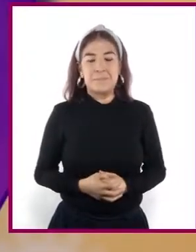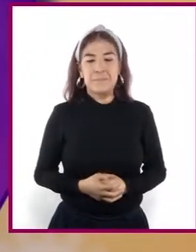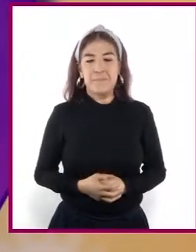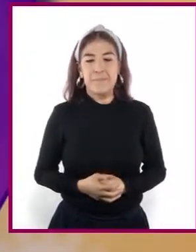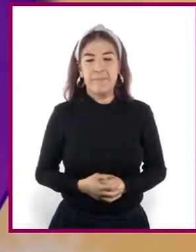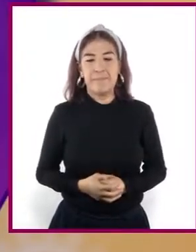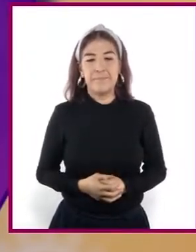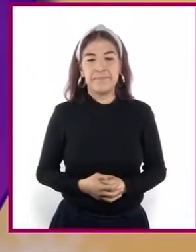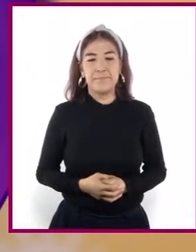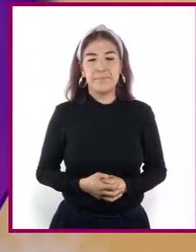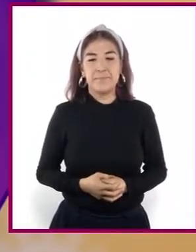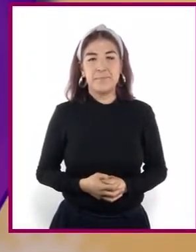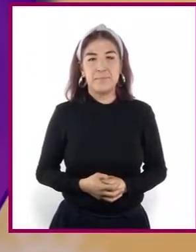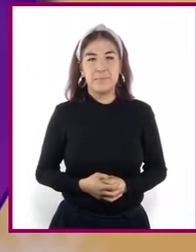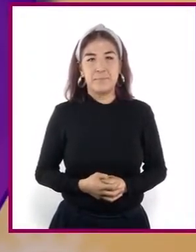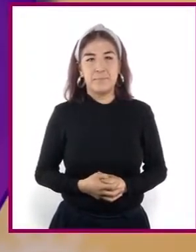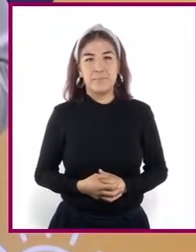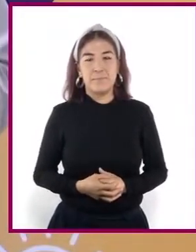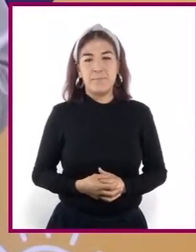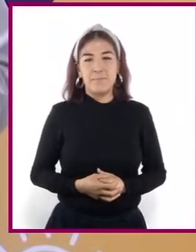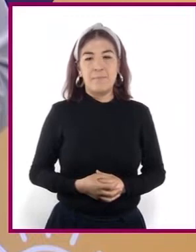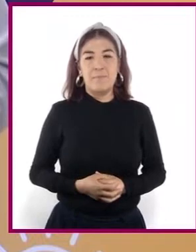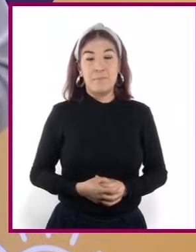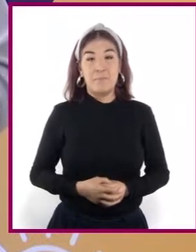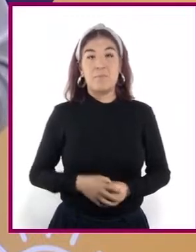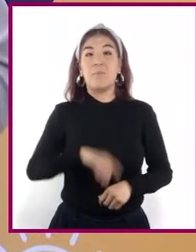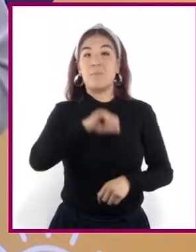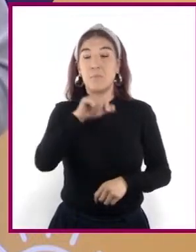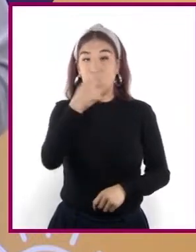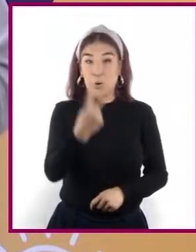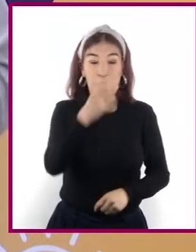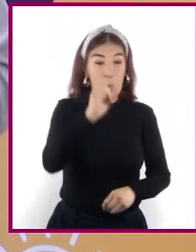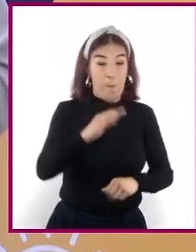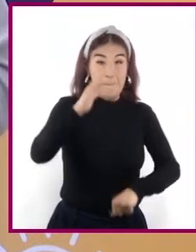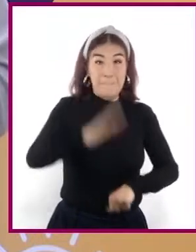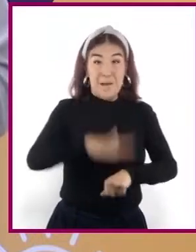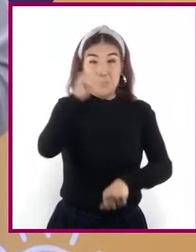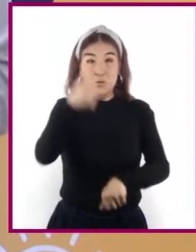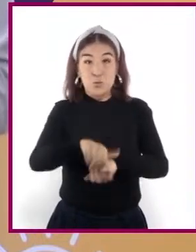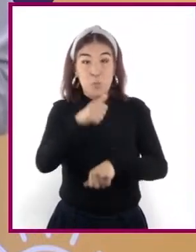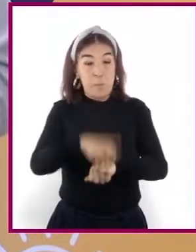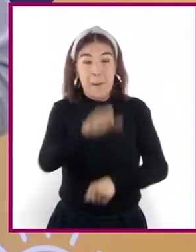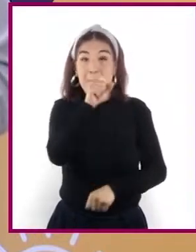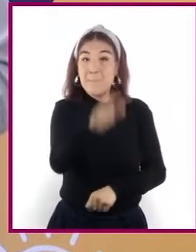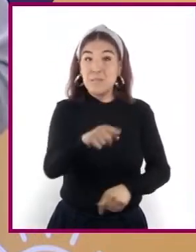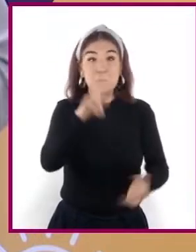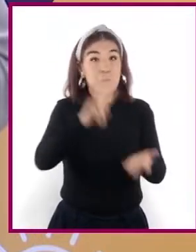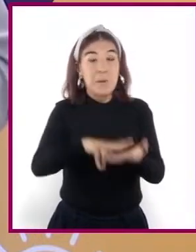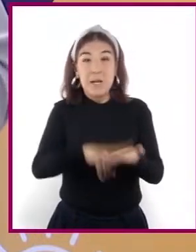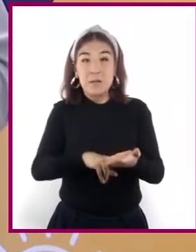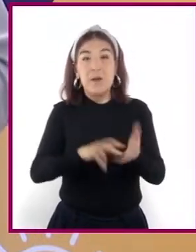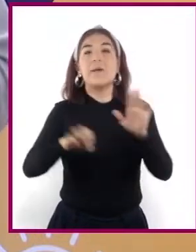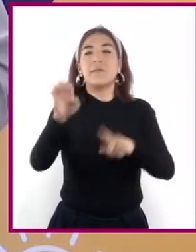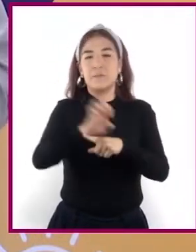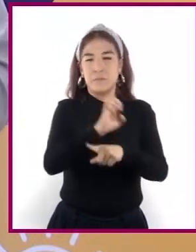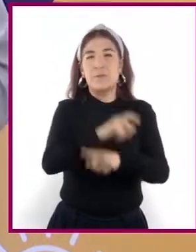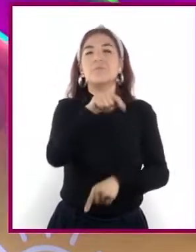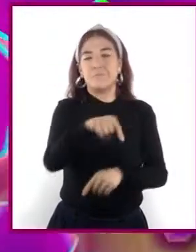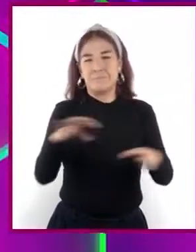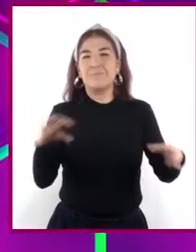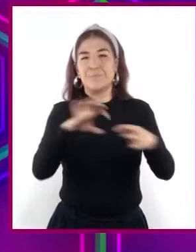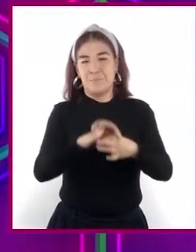dos cantidades que se pueden comparar. Si dos o más razones tienen el mismo valor, entonces son